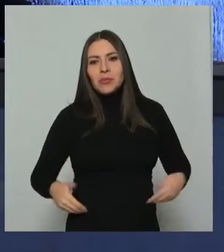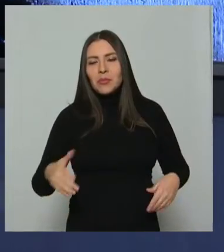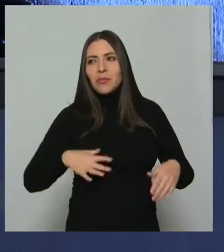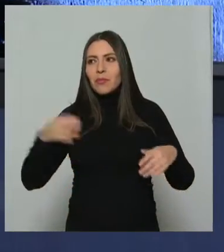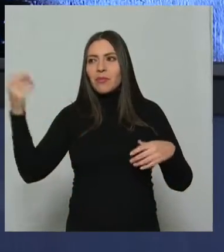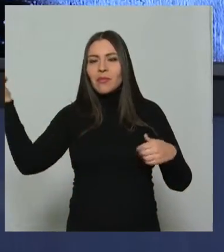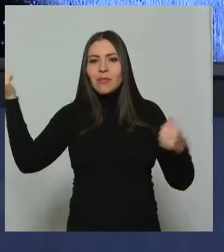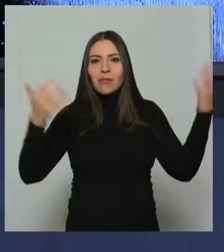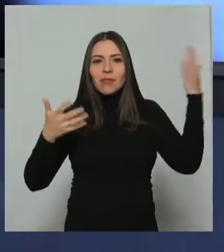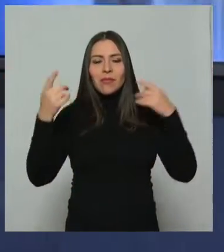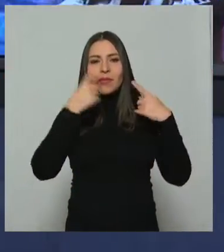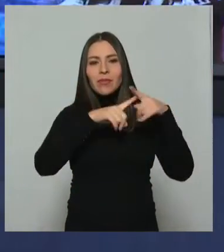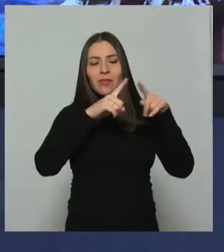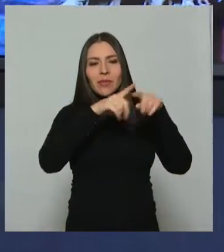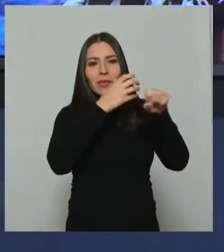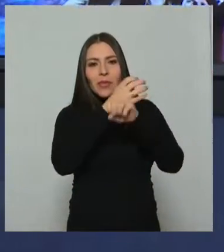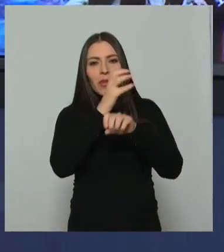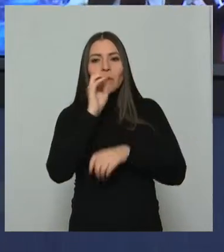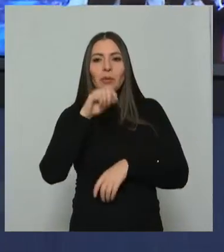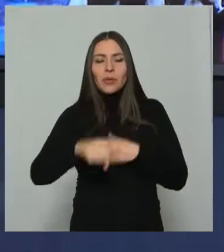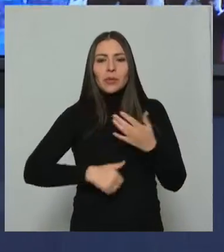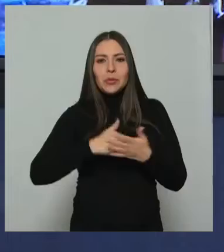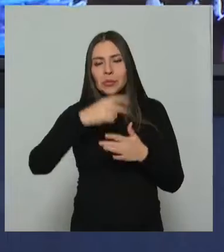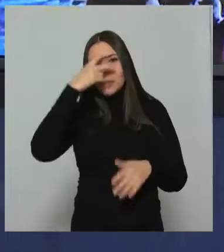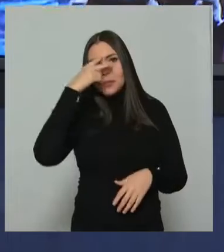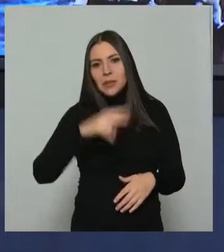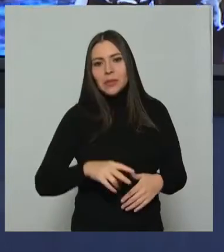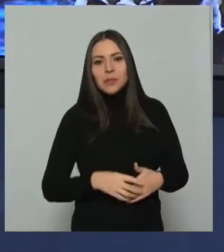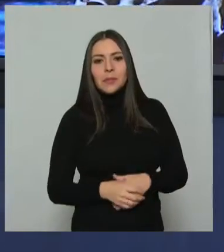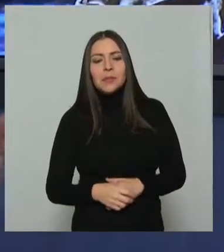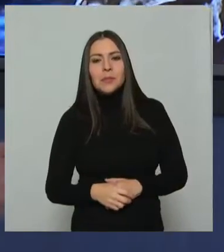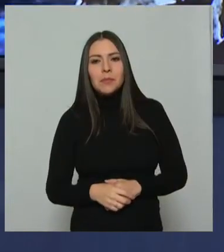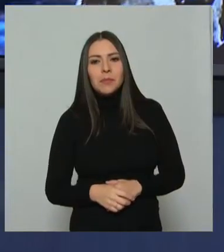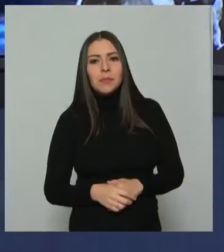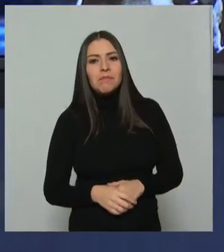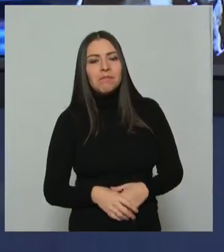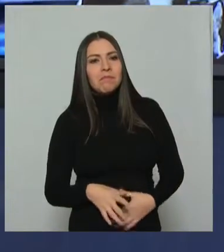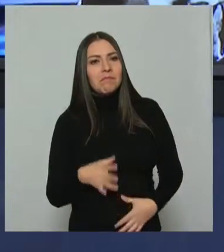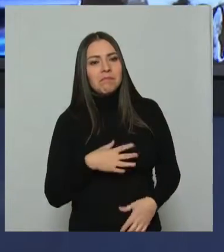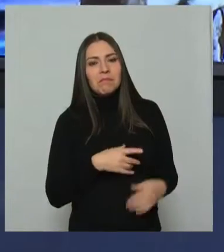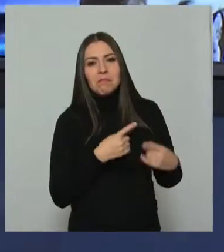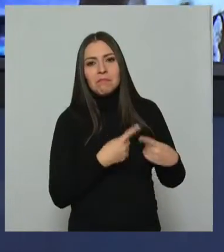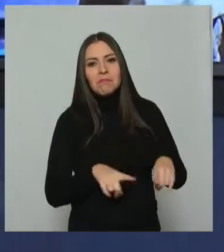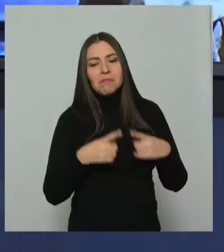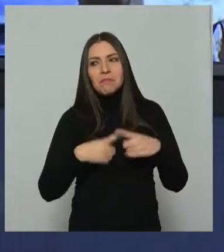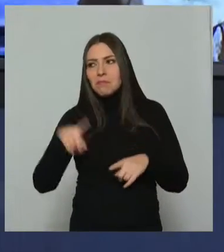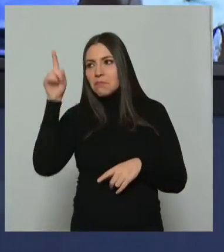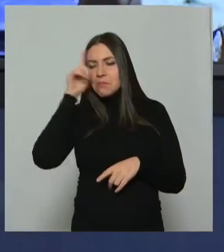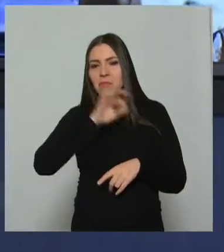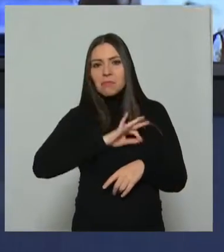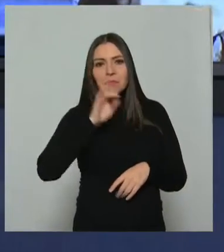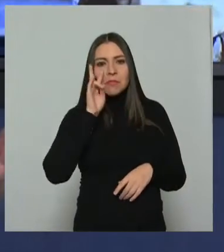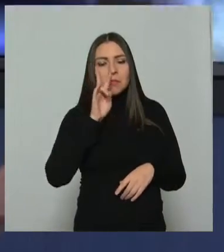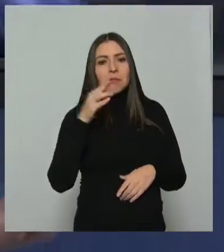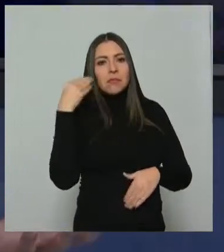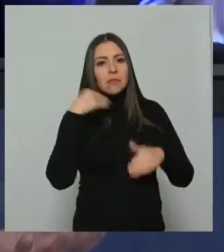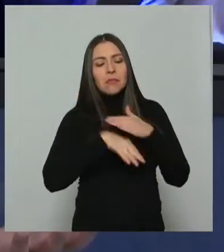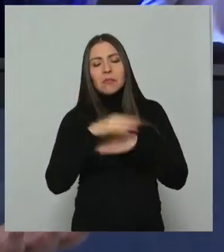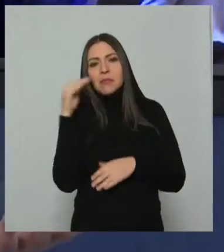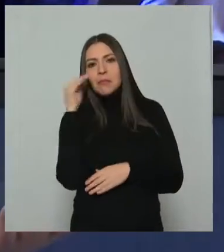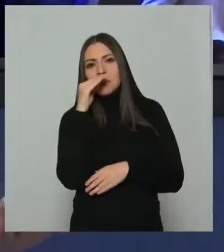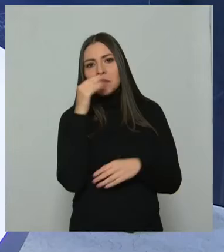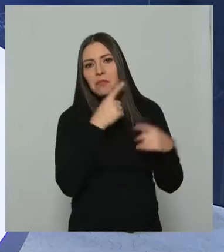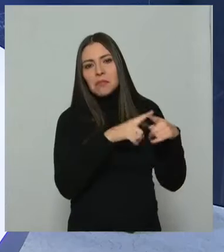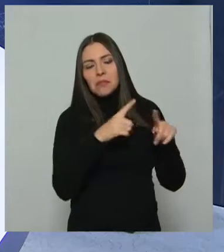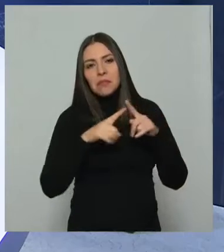y algunos de aquí de la Ciudad de México. Y pues bueno, como dices, hay muchas opciones, hay entrada libre pues, en casi todos lados. Digo, si la